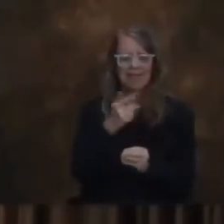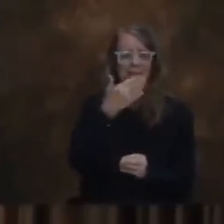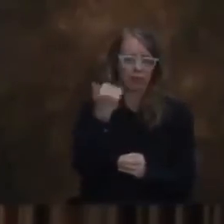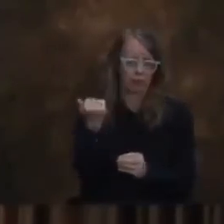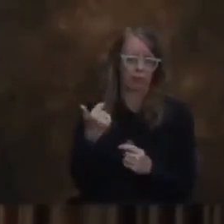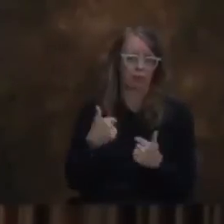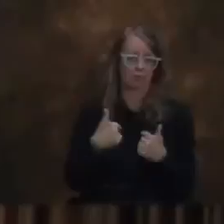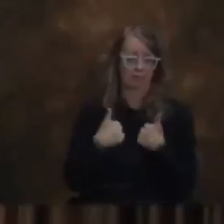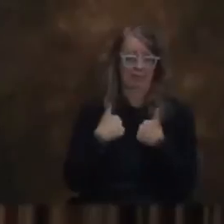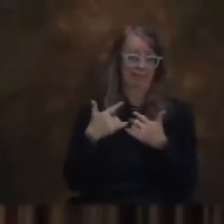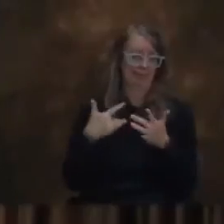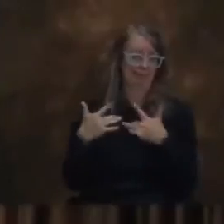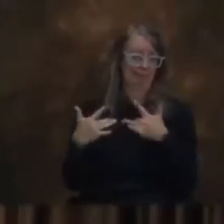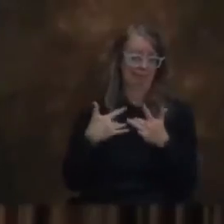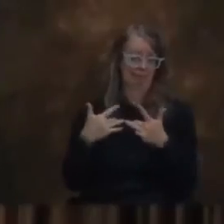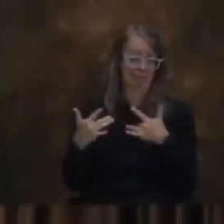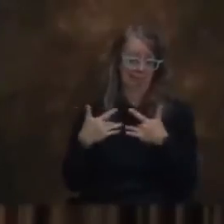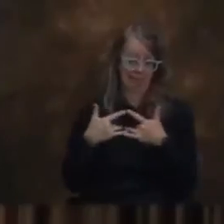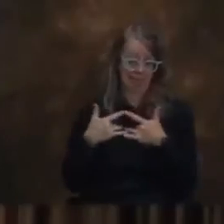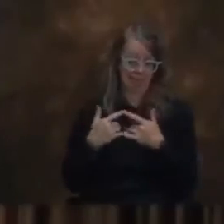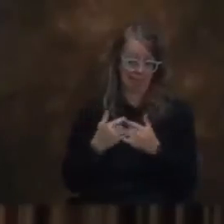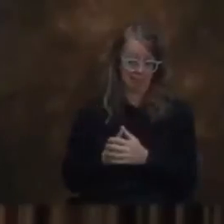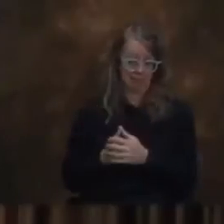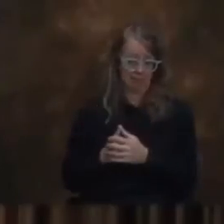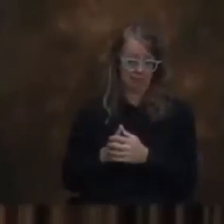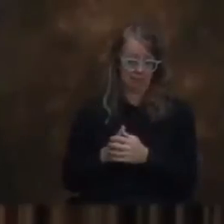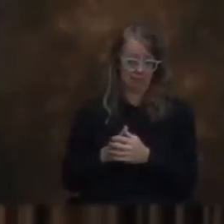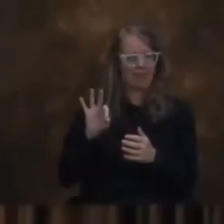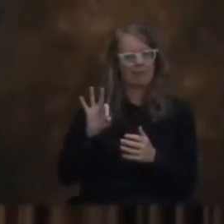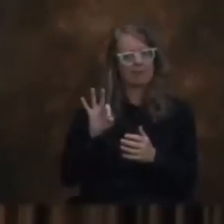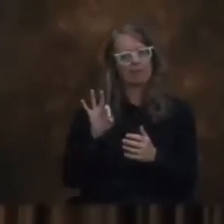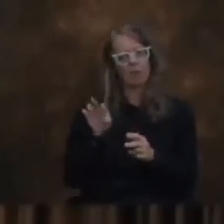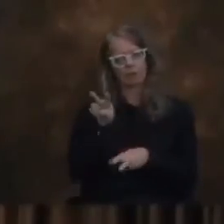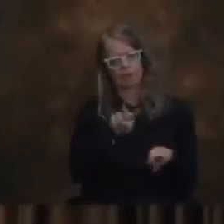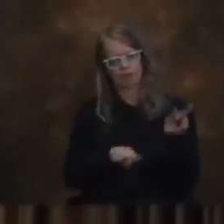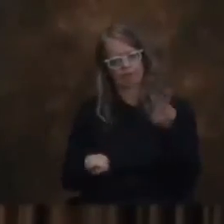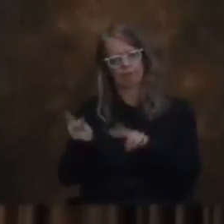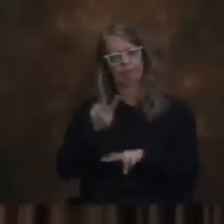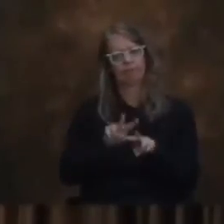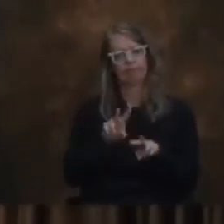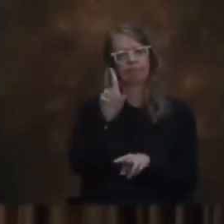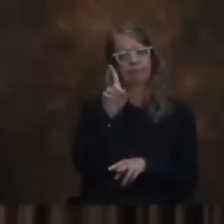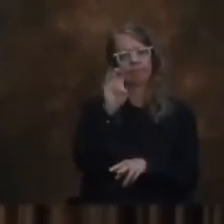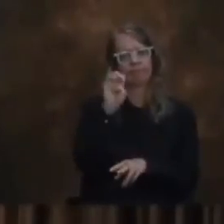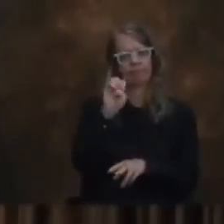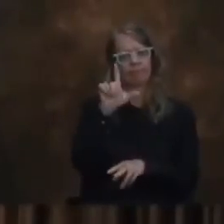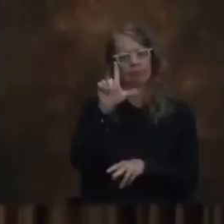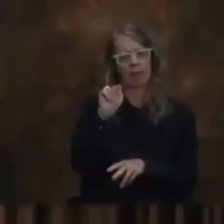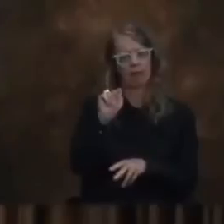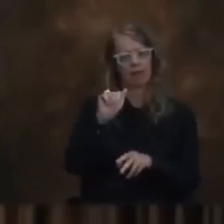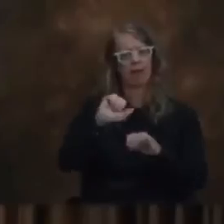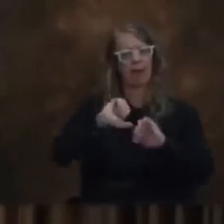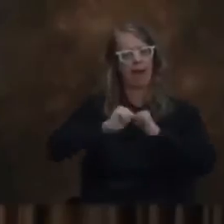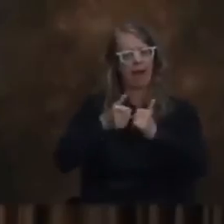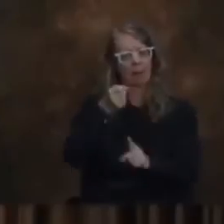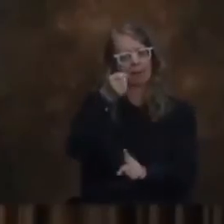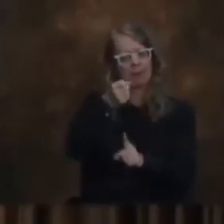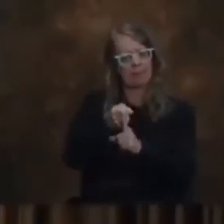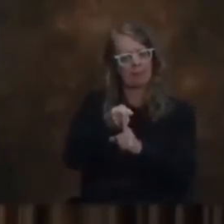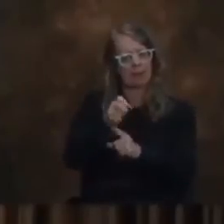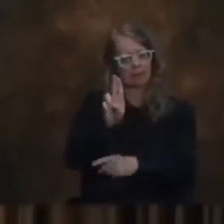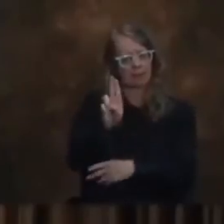si vemos la manera en que está progresando la variante del centro del condado es que comenzó